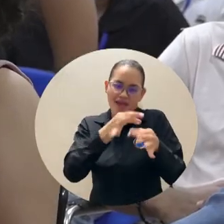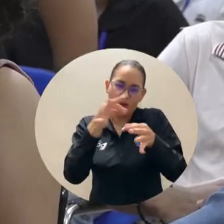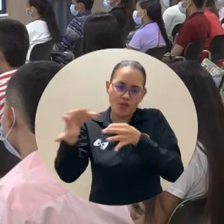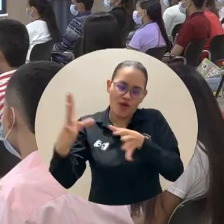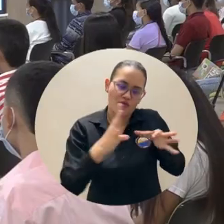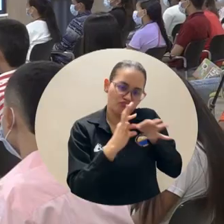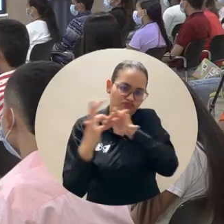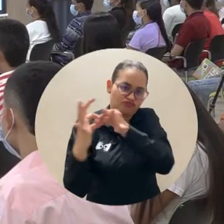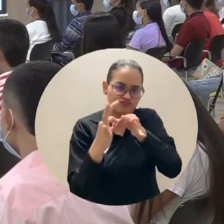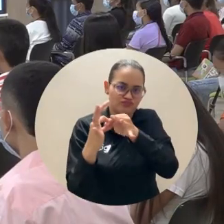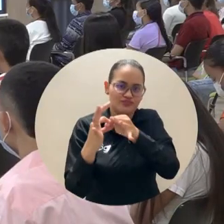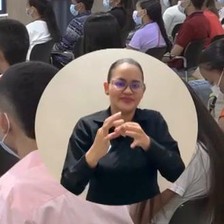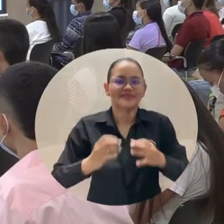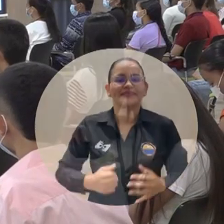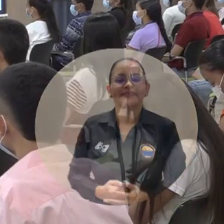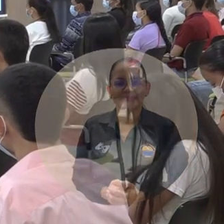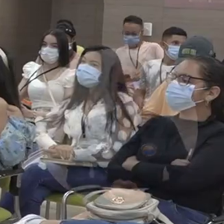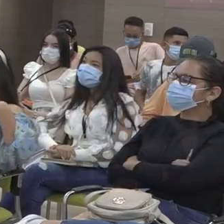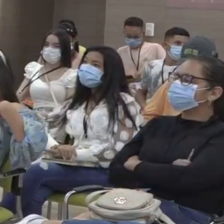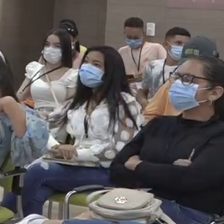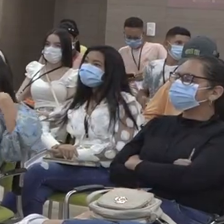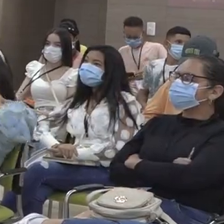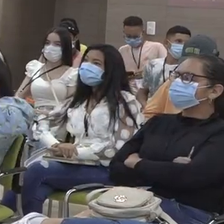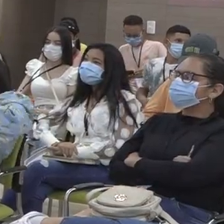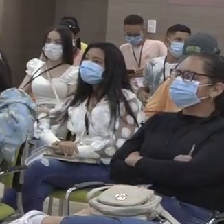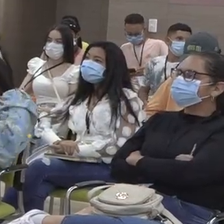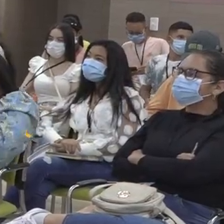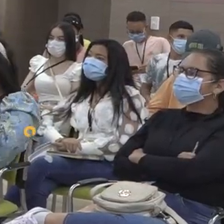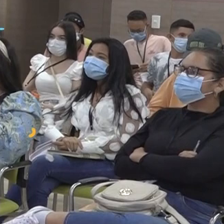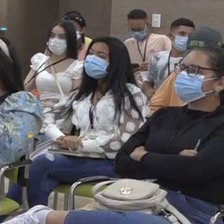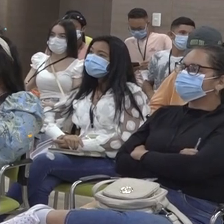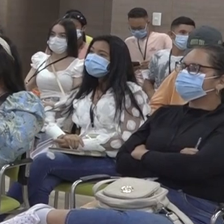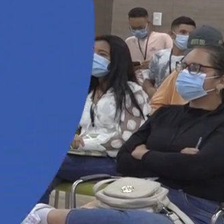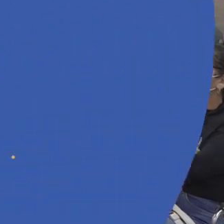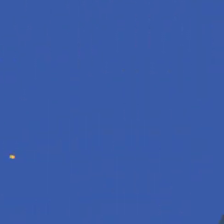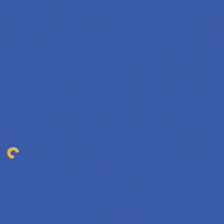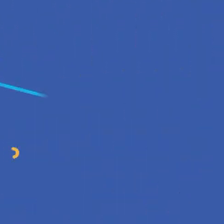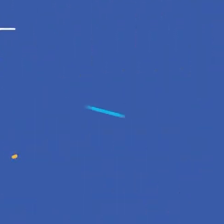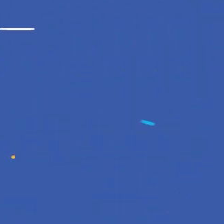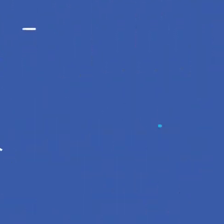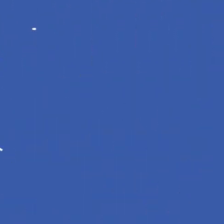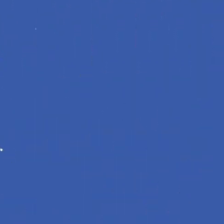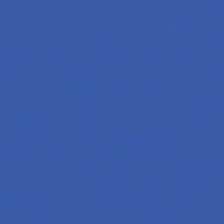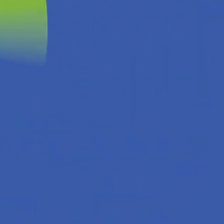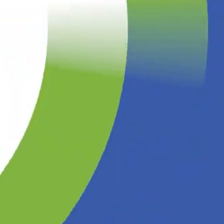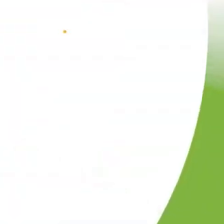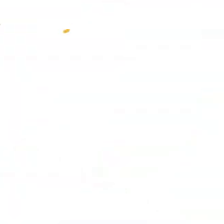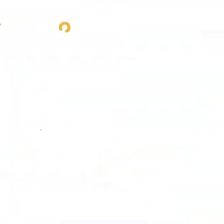11, gracias a los convenios que sostiene la Alma Mater con las alcaldías municipales.